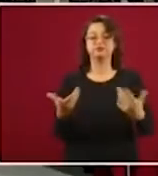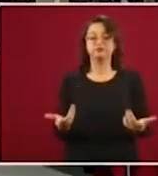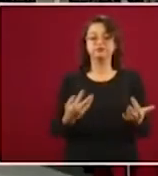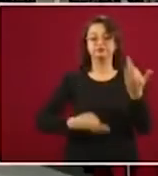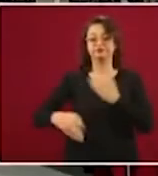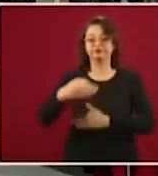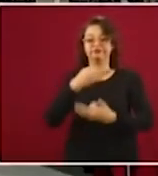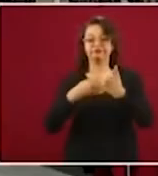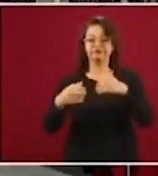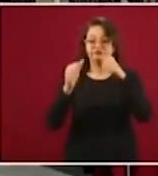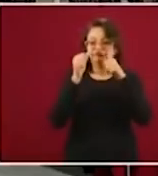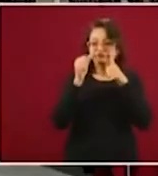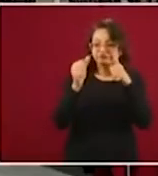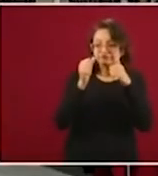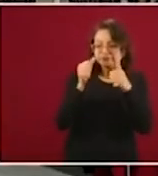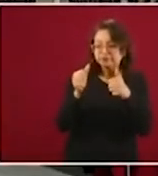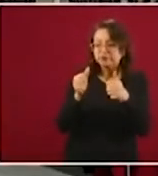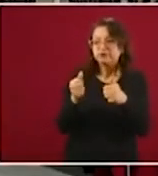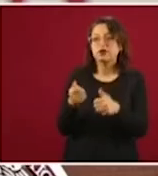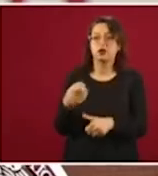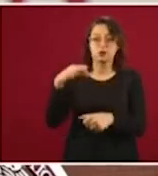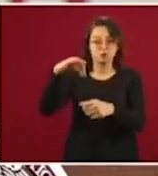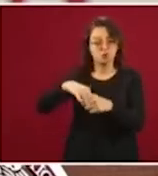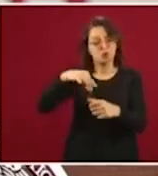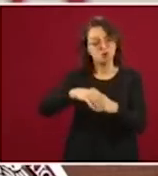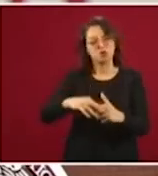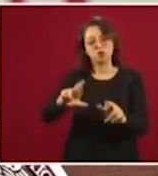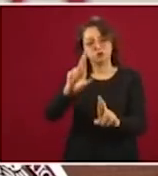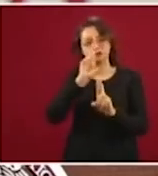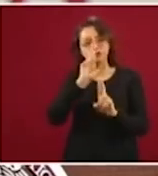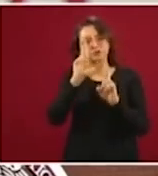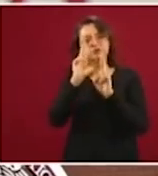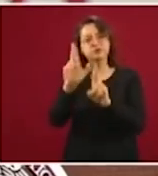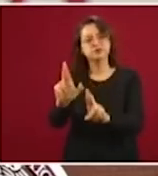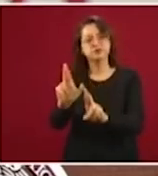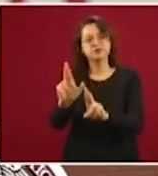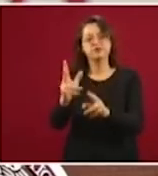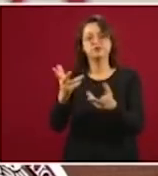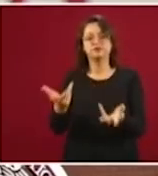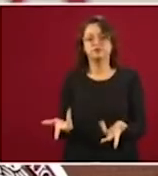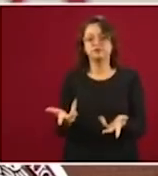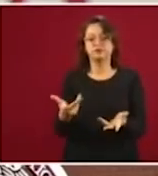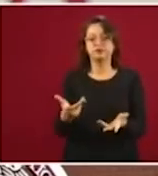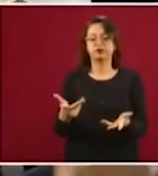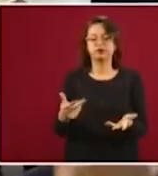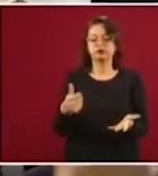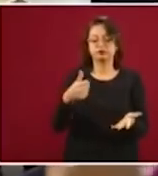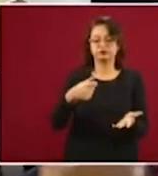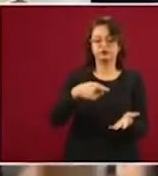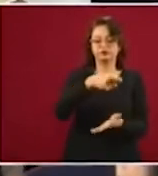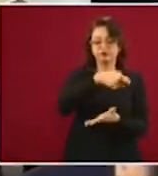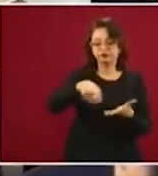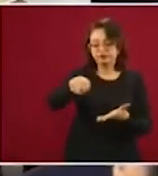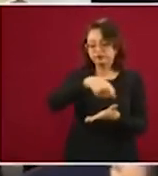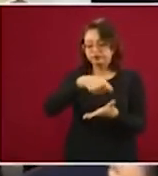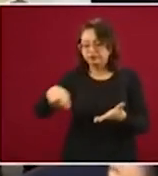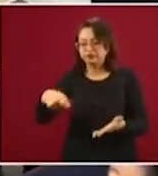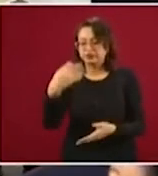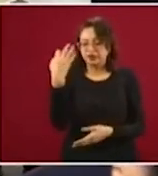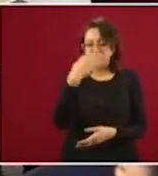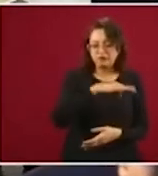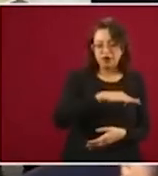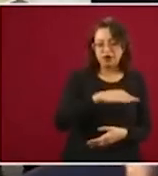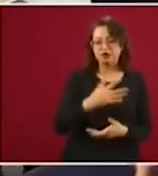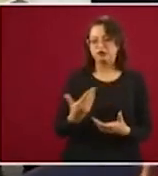se respete el voto, que no se falsifiquen las actas, que no se rellenen las